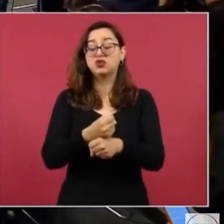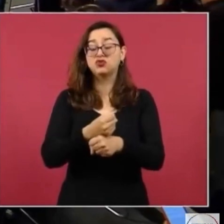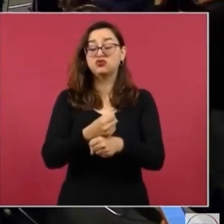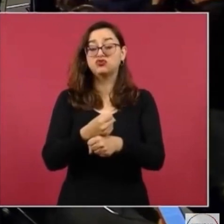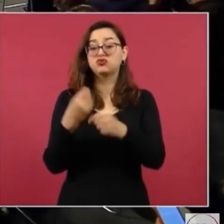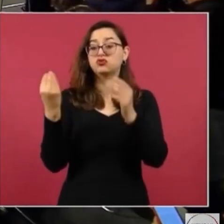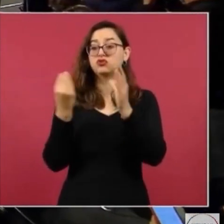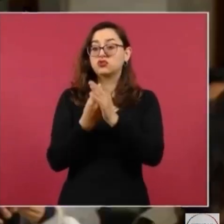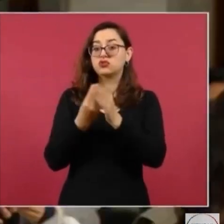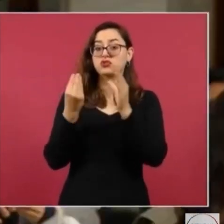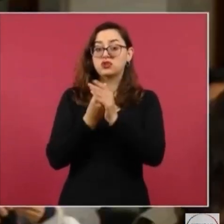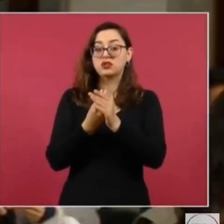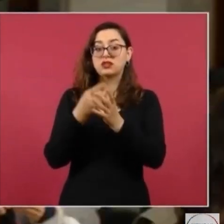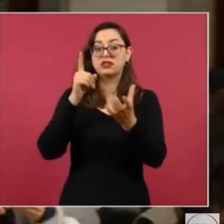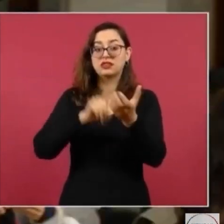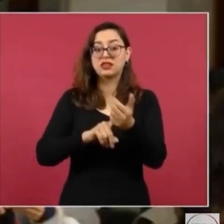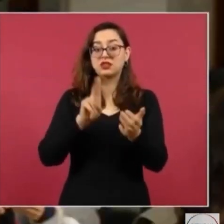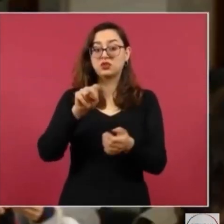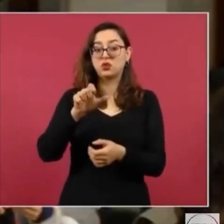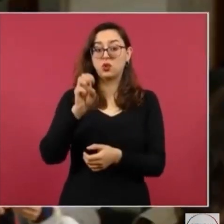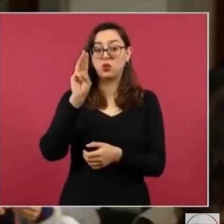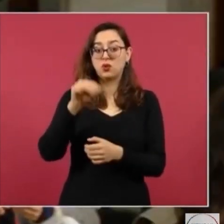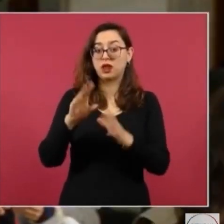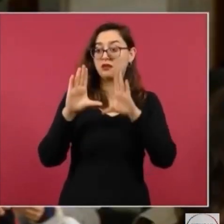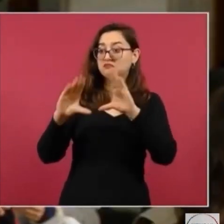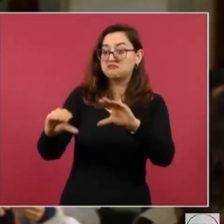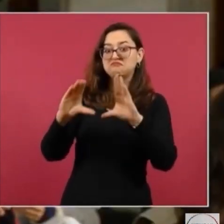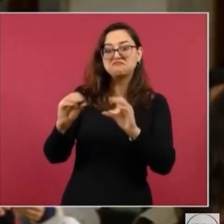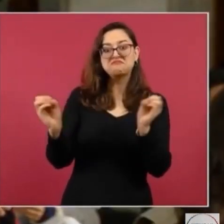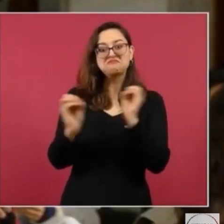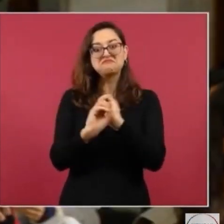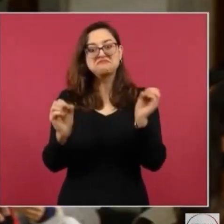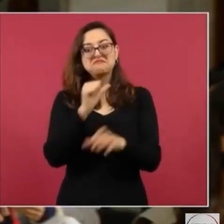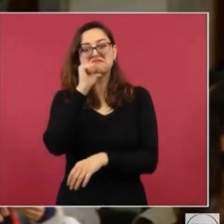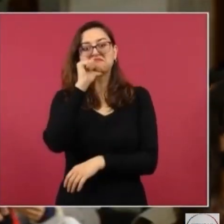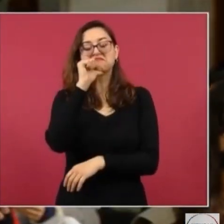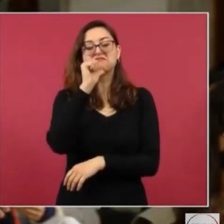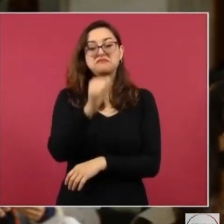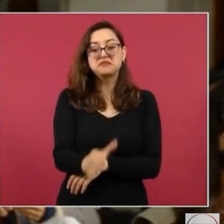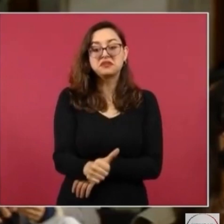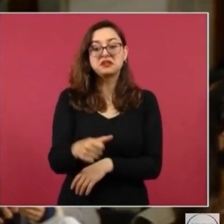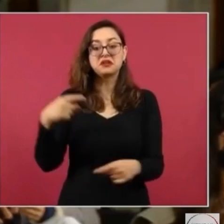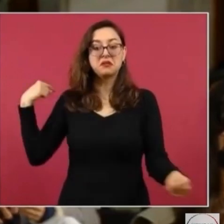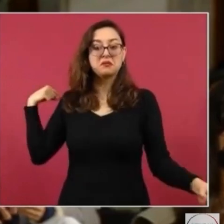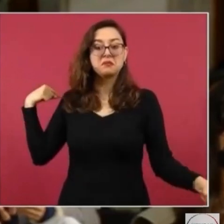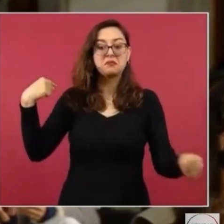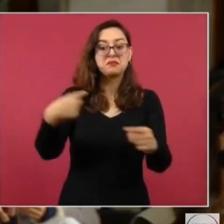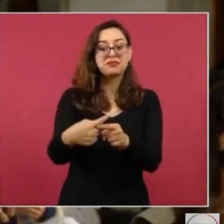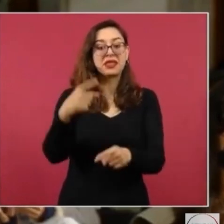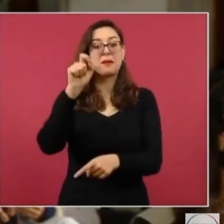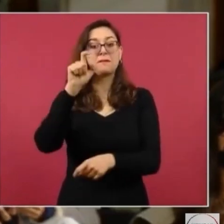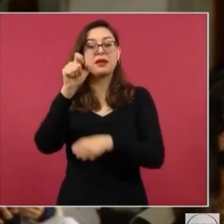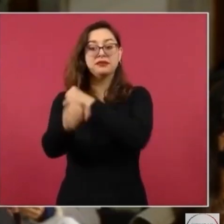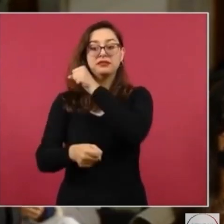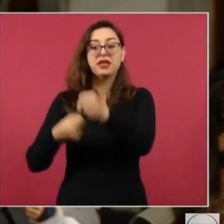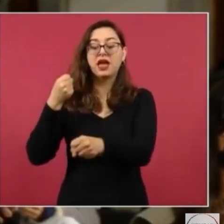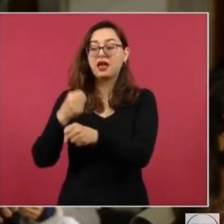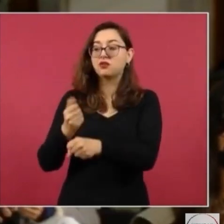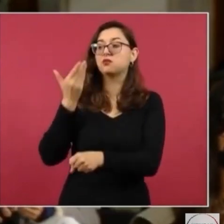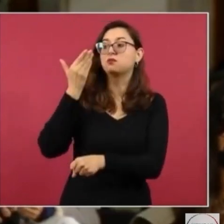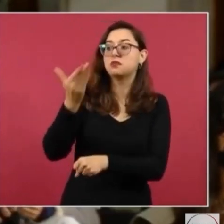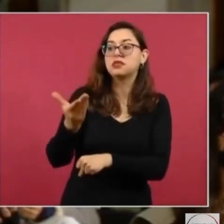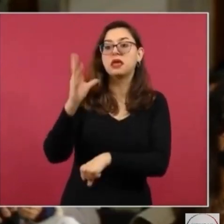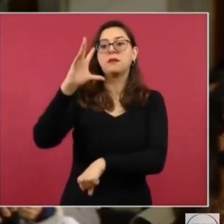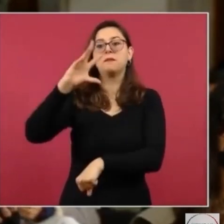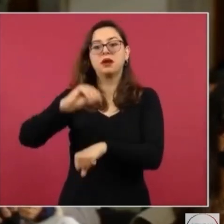y que cada año, desde hace más de 20, ha pedido licencias, años sabáticos y lo ha hecho